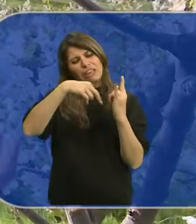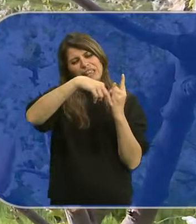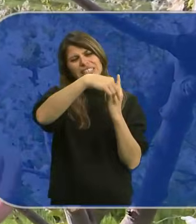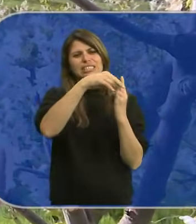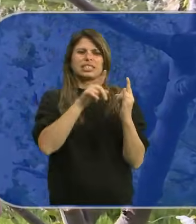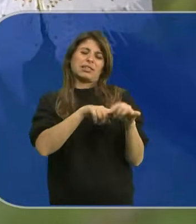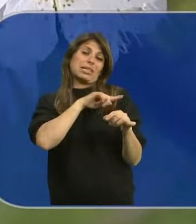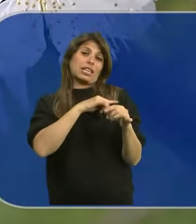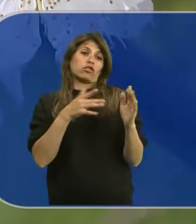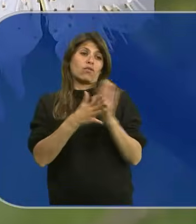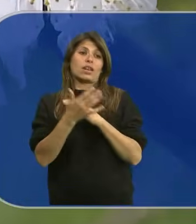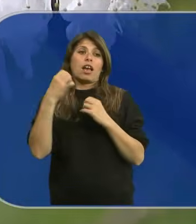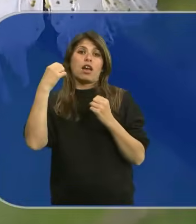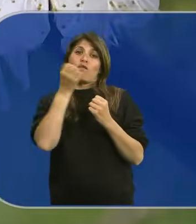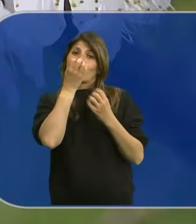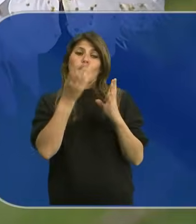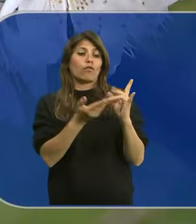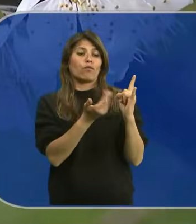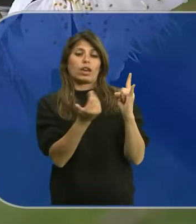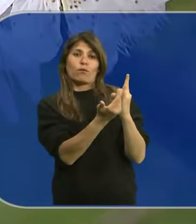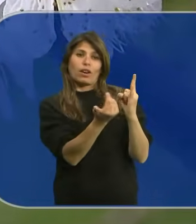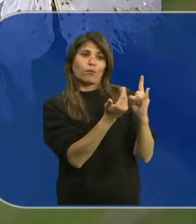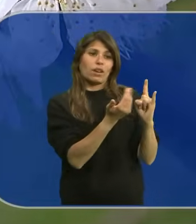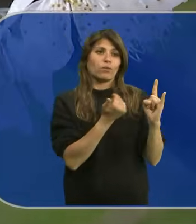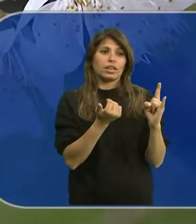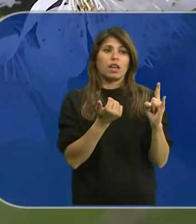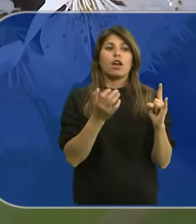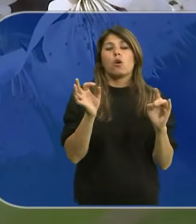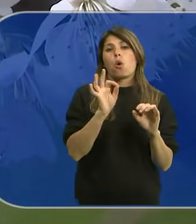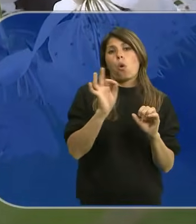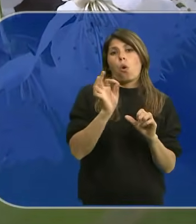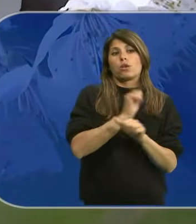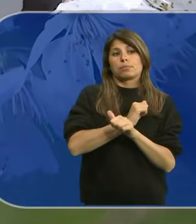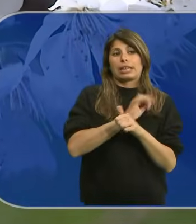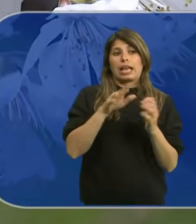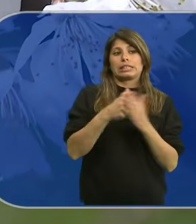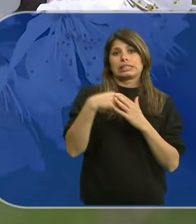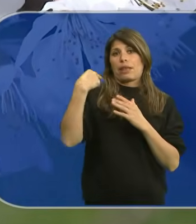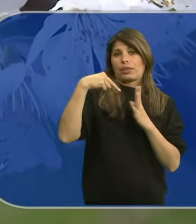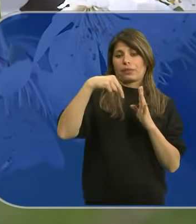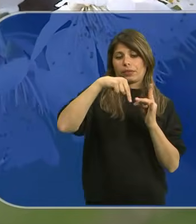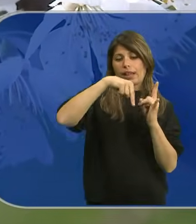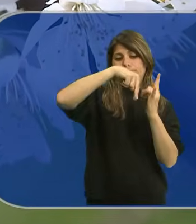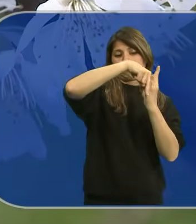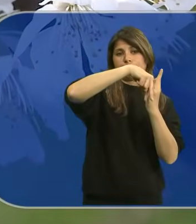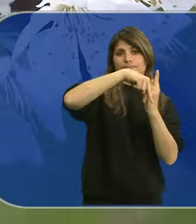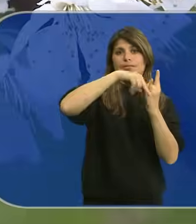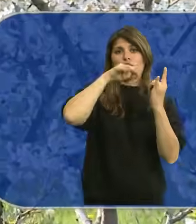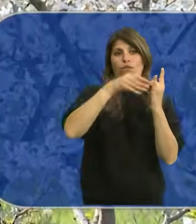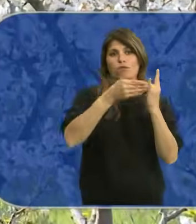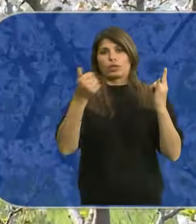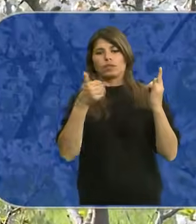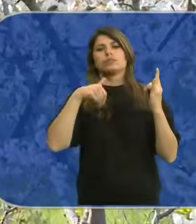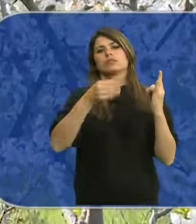entonces hay que quitar alguna flor. Lo que se hace es o se quita alguna flor o se espera a que haya cerezas y quitar la cereza cuando ya no haya